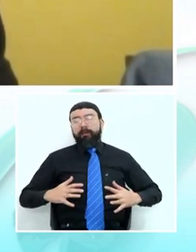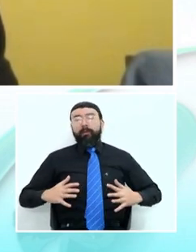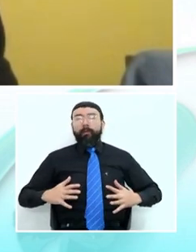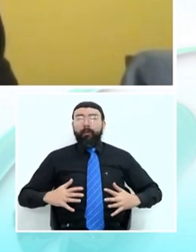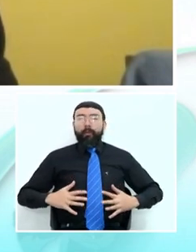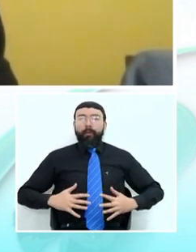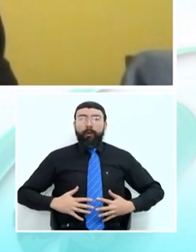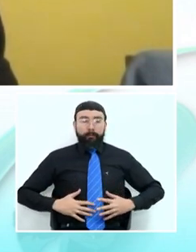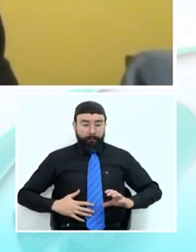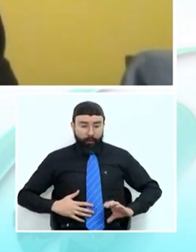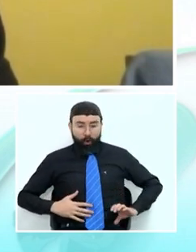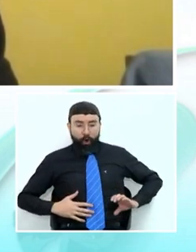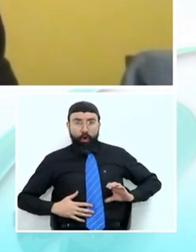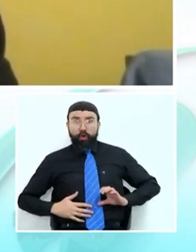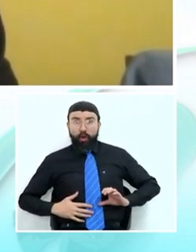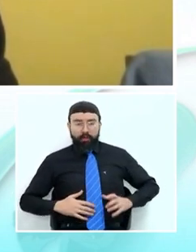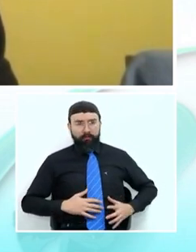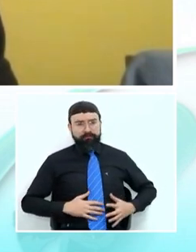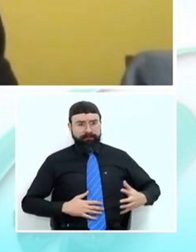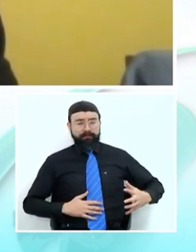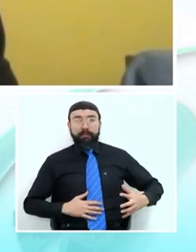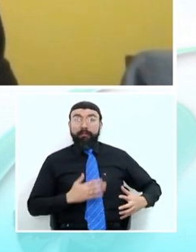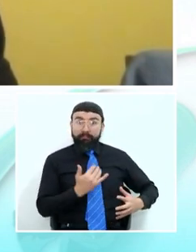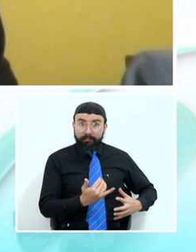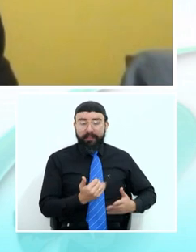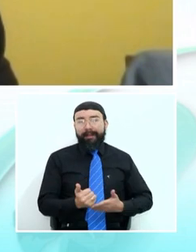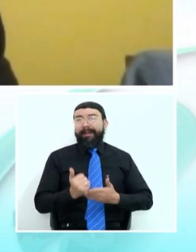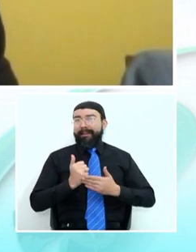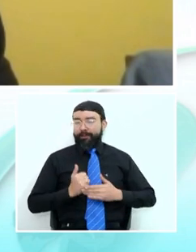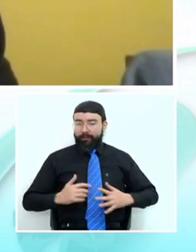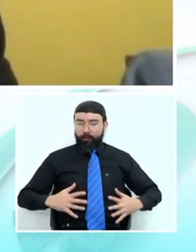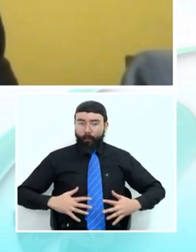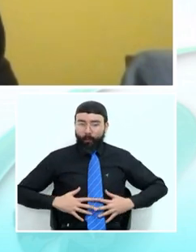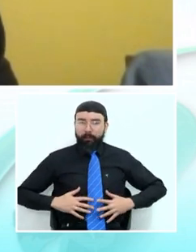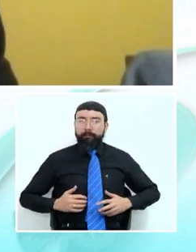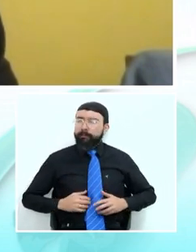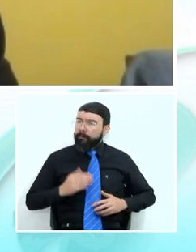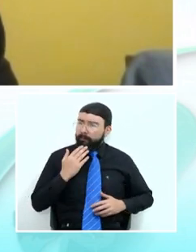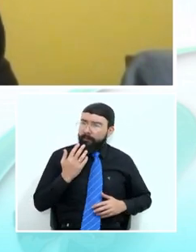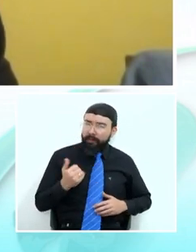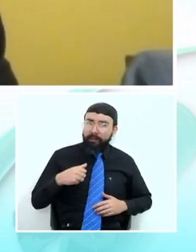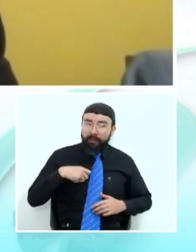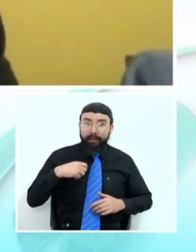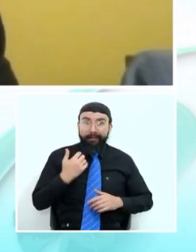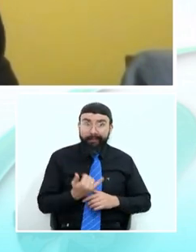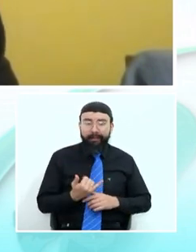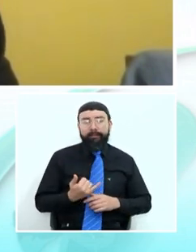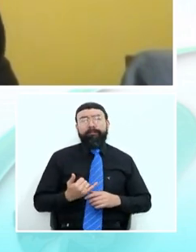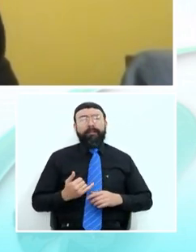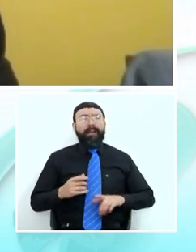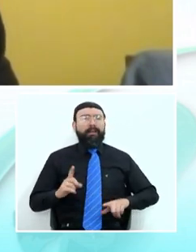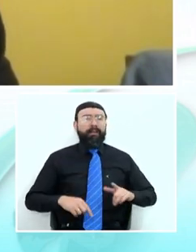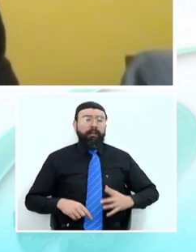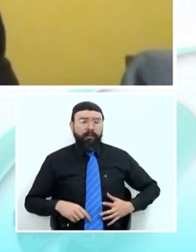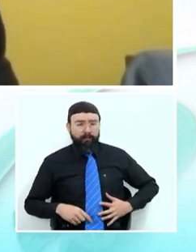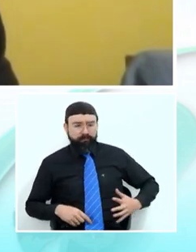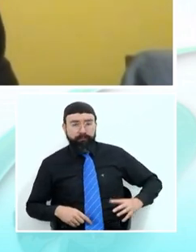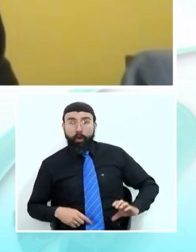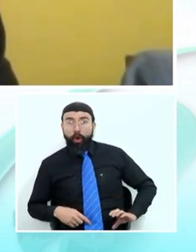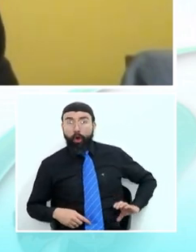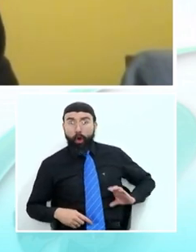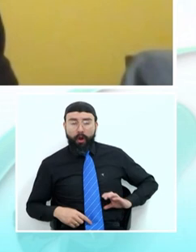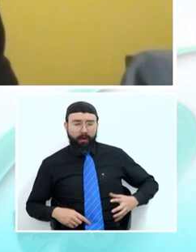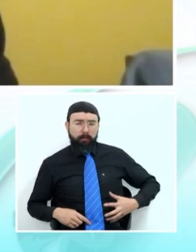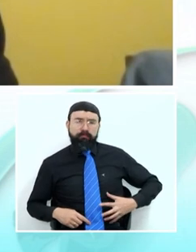colon irritable, porque uno de los problemas graves que tiene el sistema digestivo es cuando se irrita el colon, cuando se